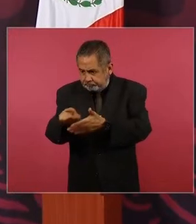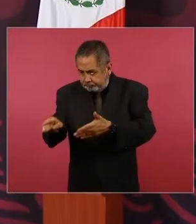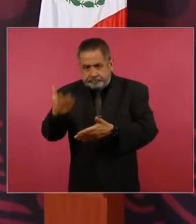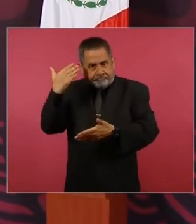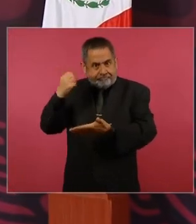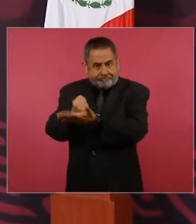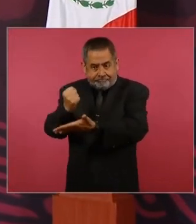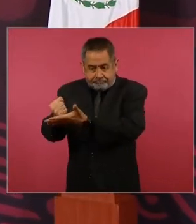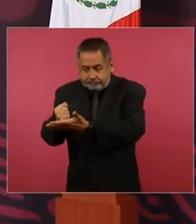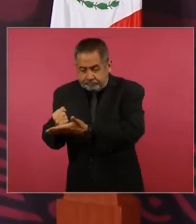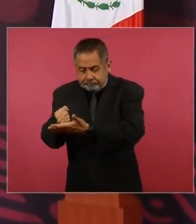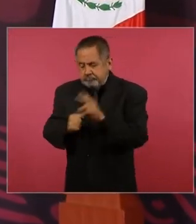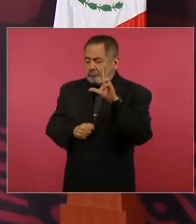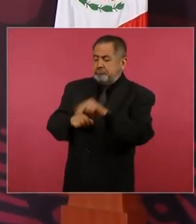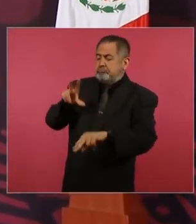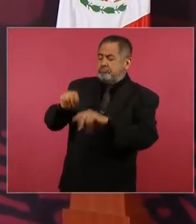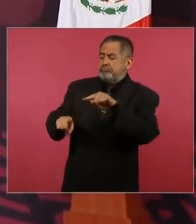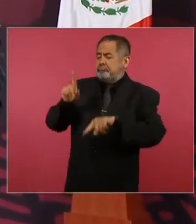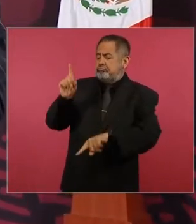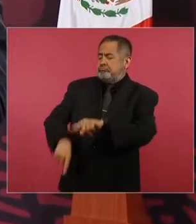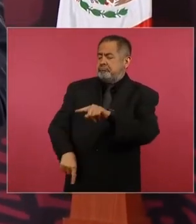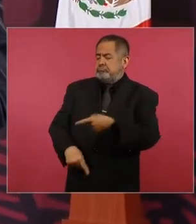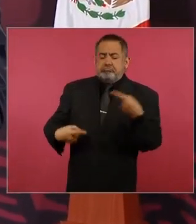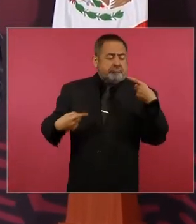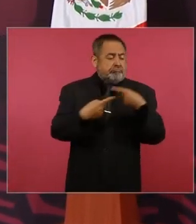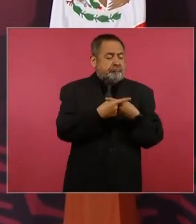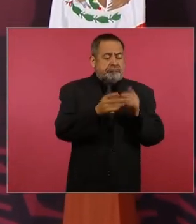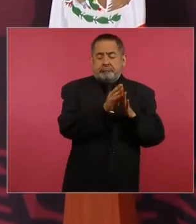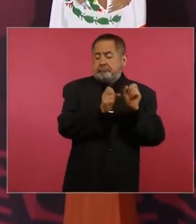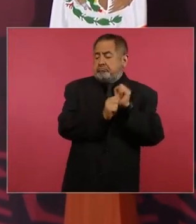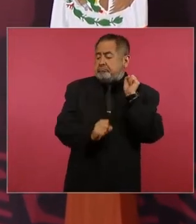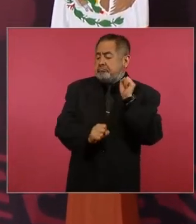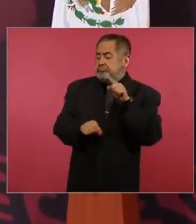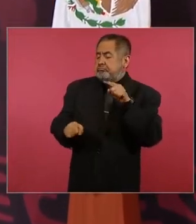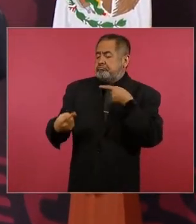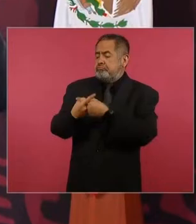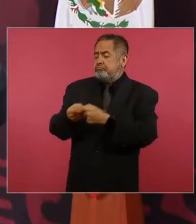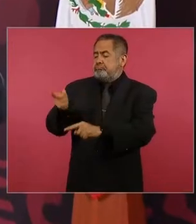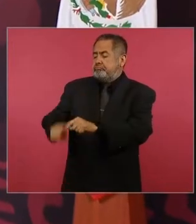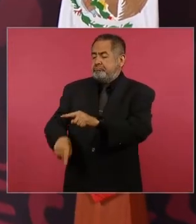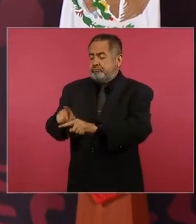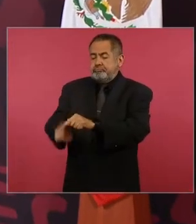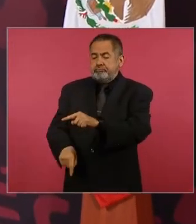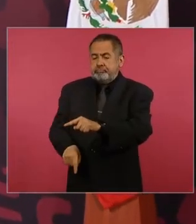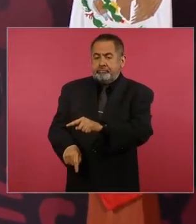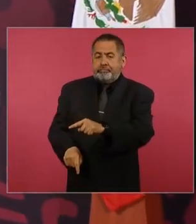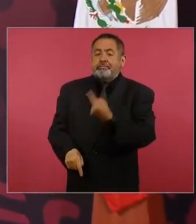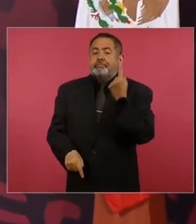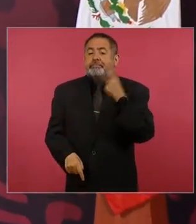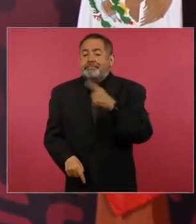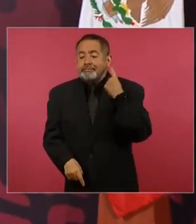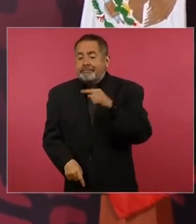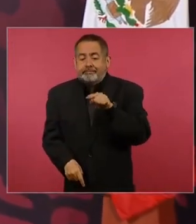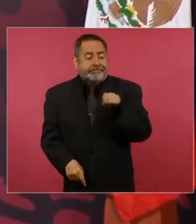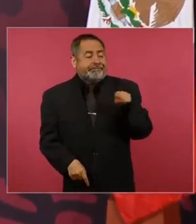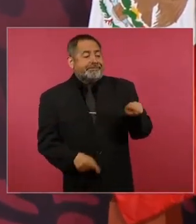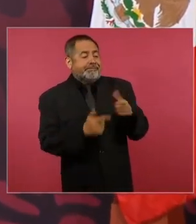varias cosas que benefician a grupos de intereses